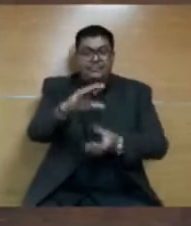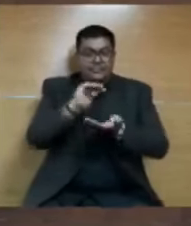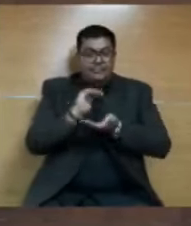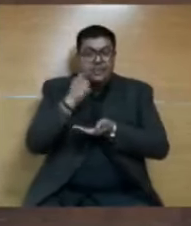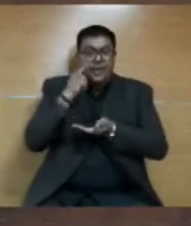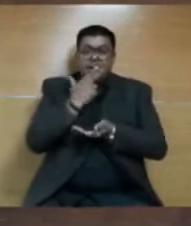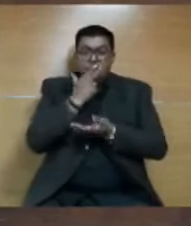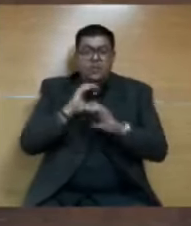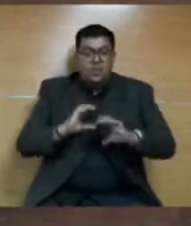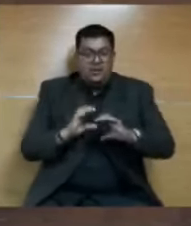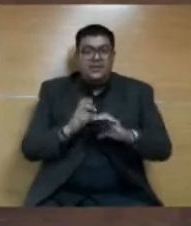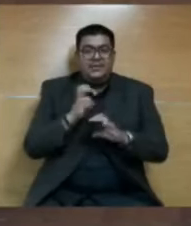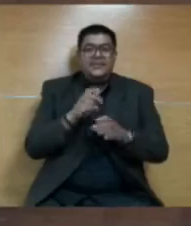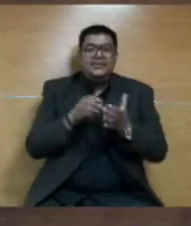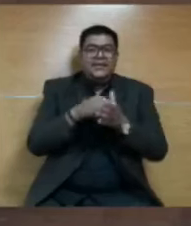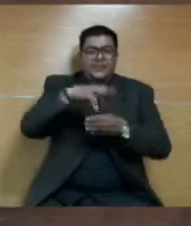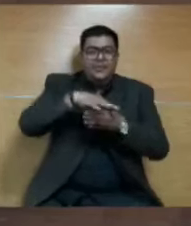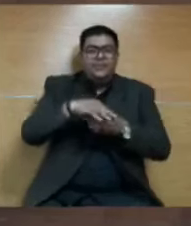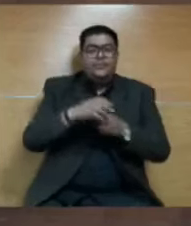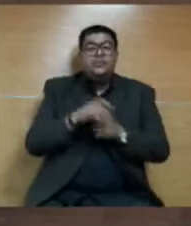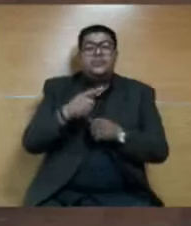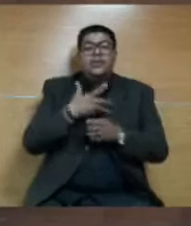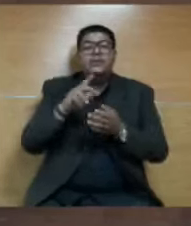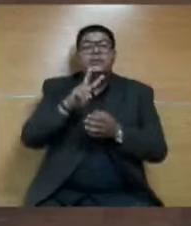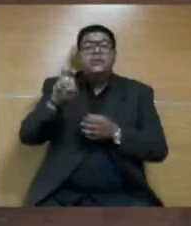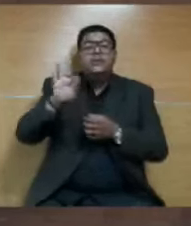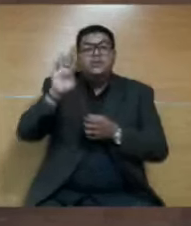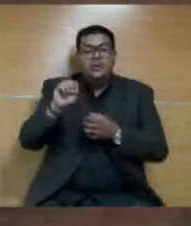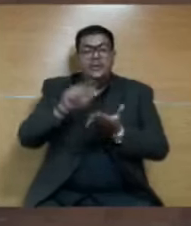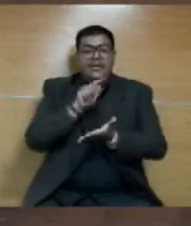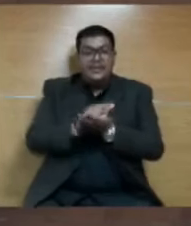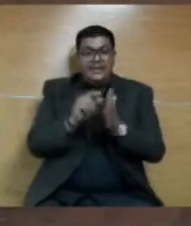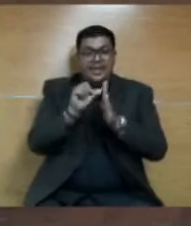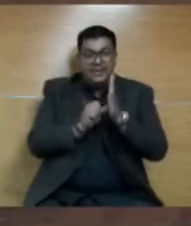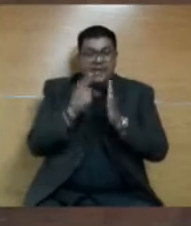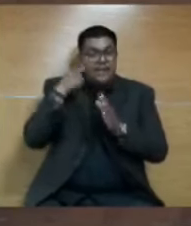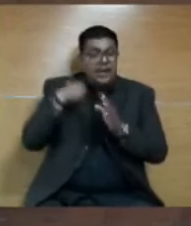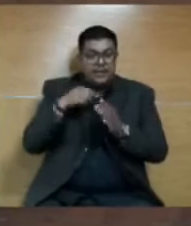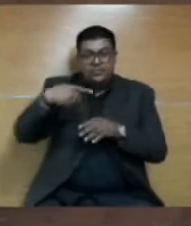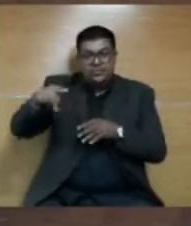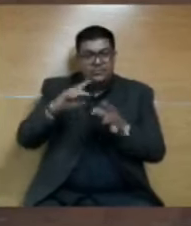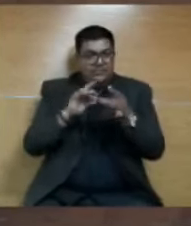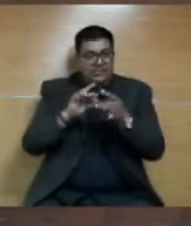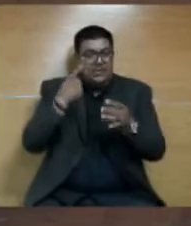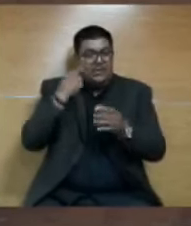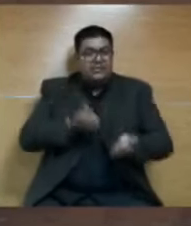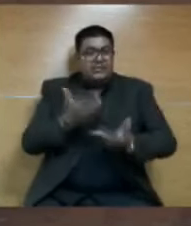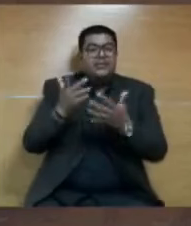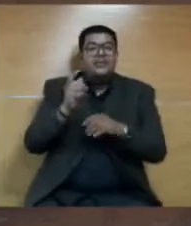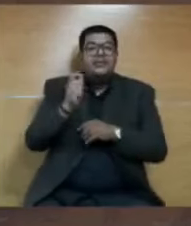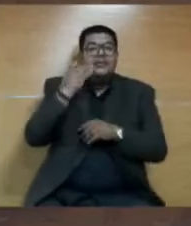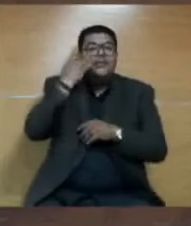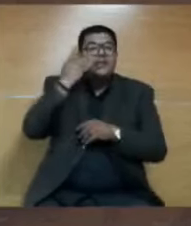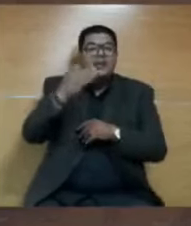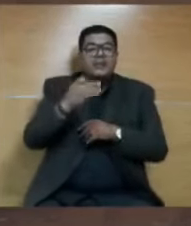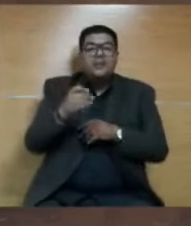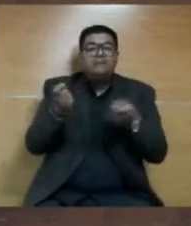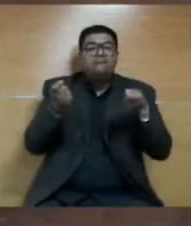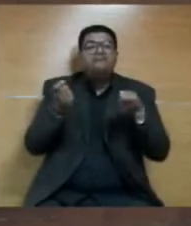resulte aplicable el artículo 299 de la Ley General de Instituciones y Procedimientos Electorales, pues los plazos que ahí se